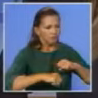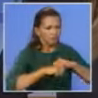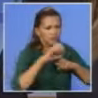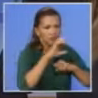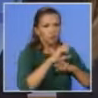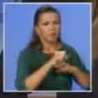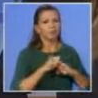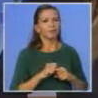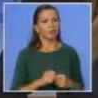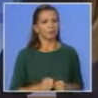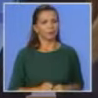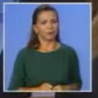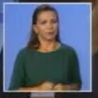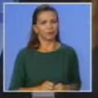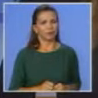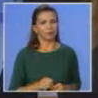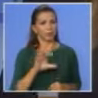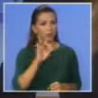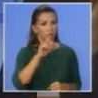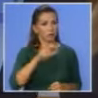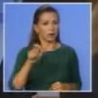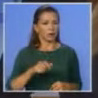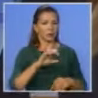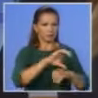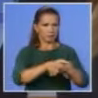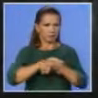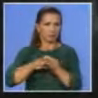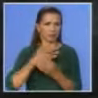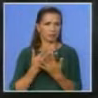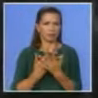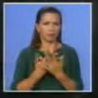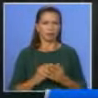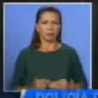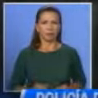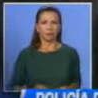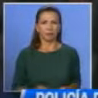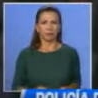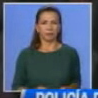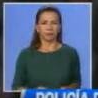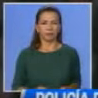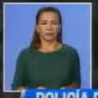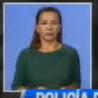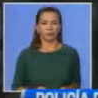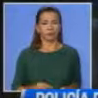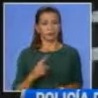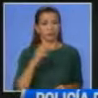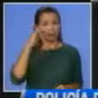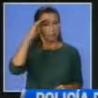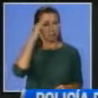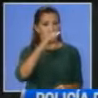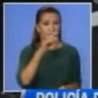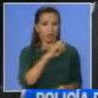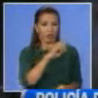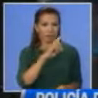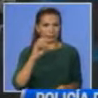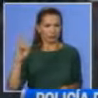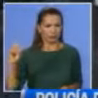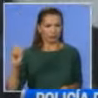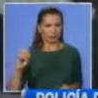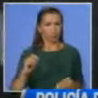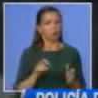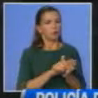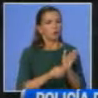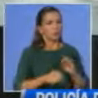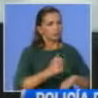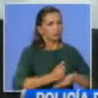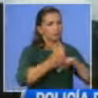Antidelincuencial de la Policía Nacional. 8 personas están detenidas. Más de 100 policías, en coordinación con la Fiscalía,